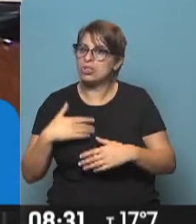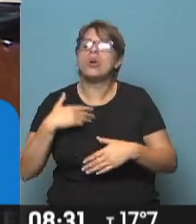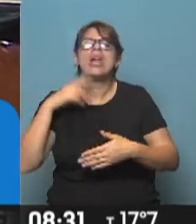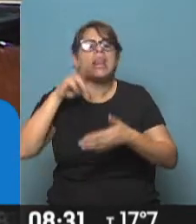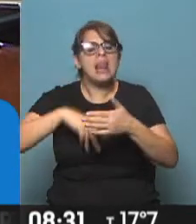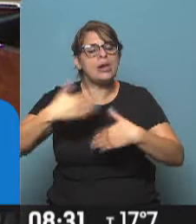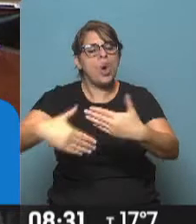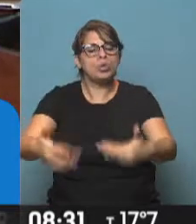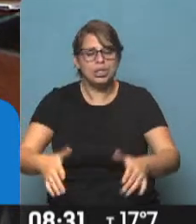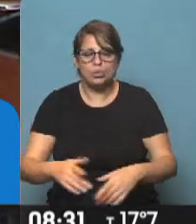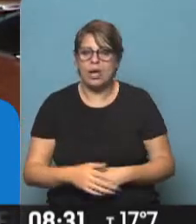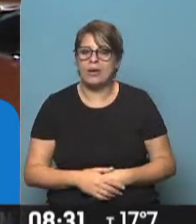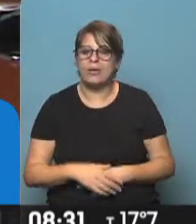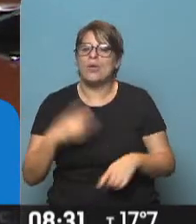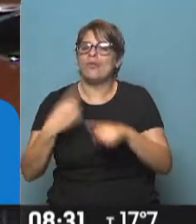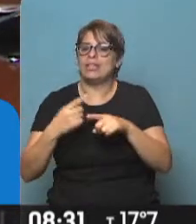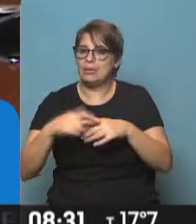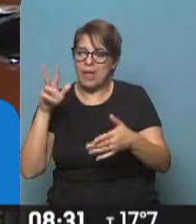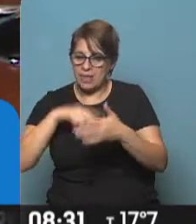el festival